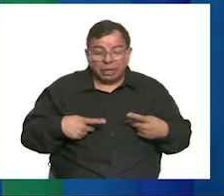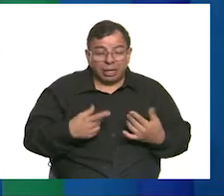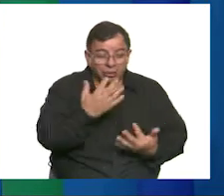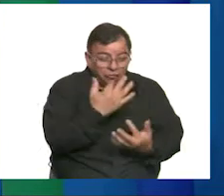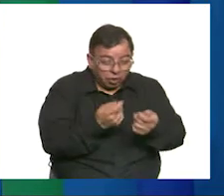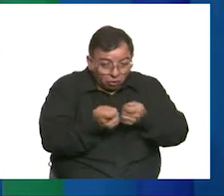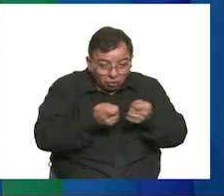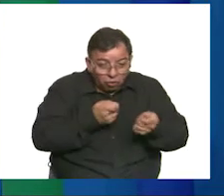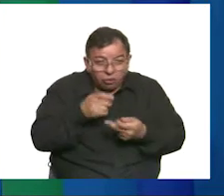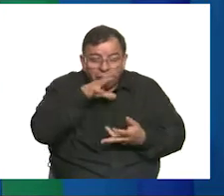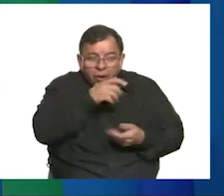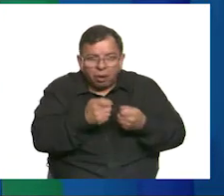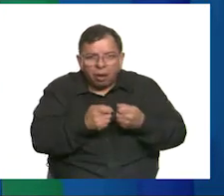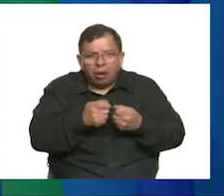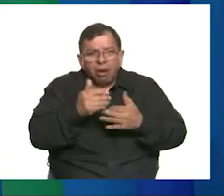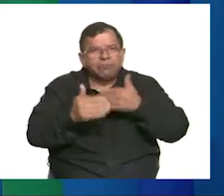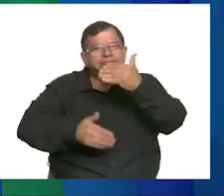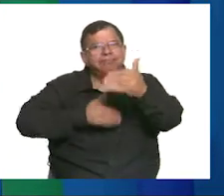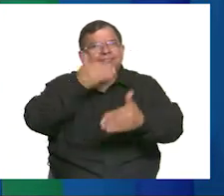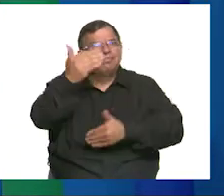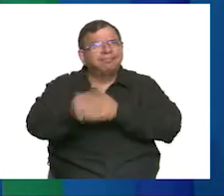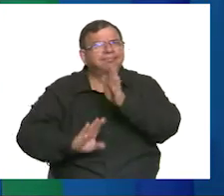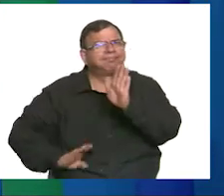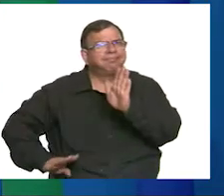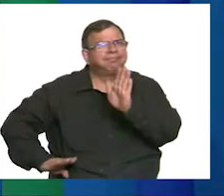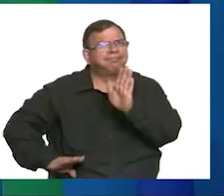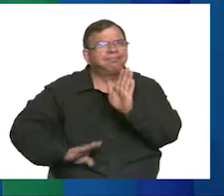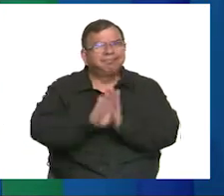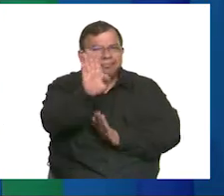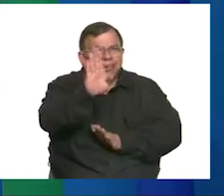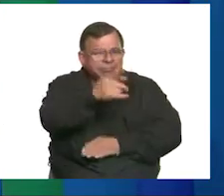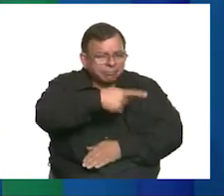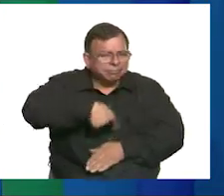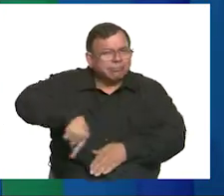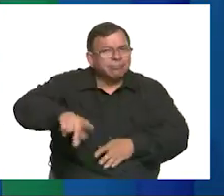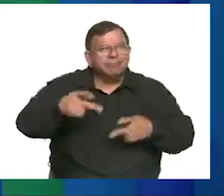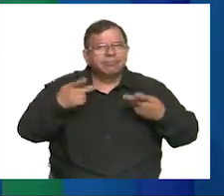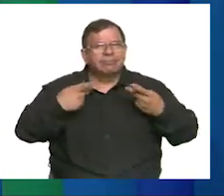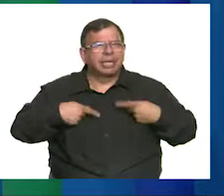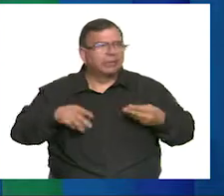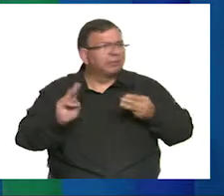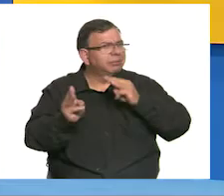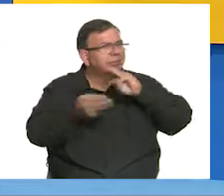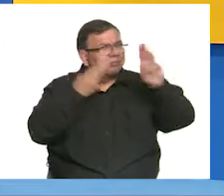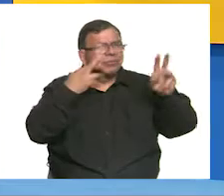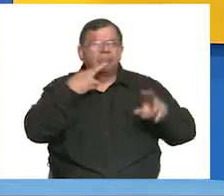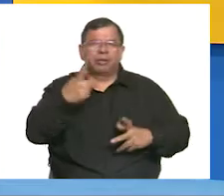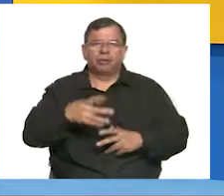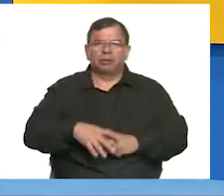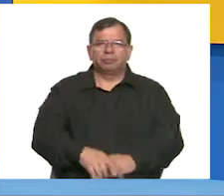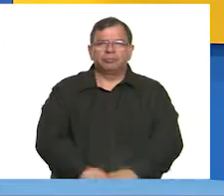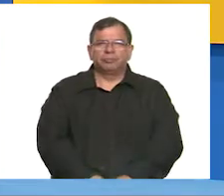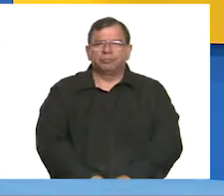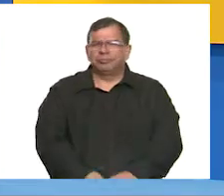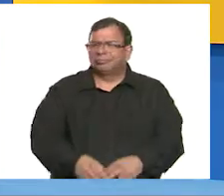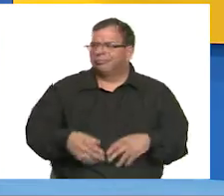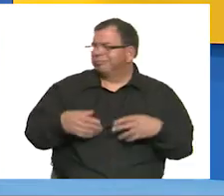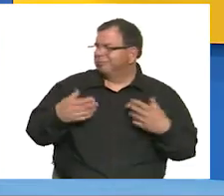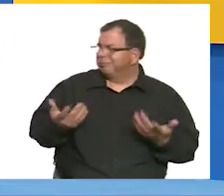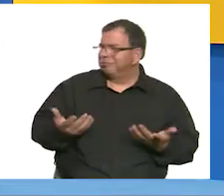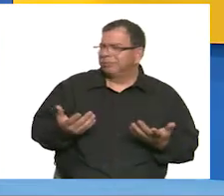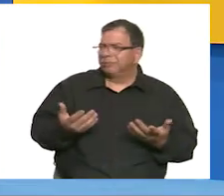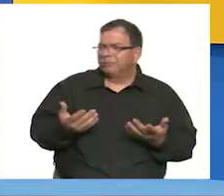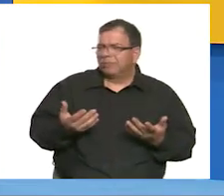y el calor en favor de mejorar la vida cotidiana de las personas de todo el planeta. Entonces, podemos decir que